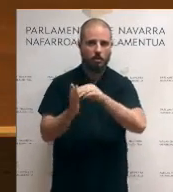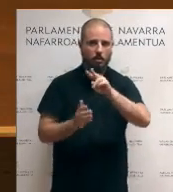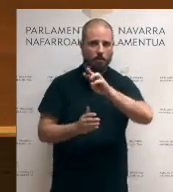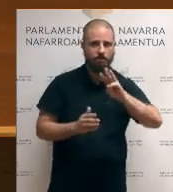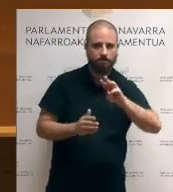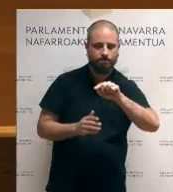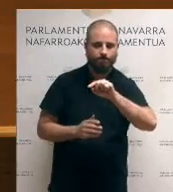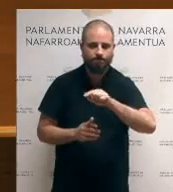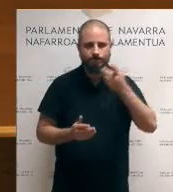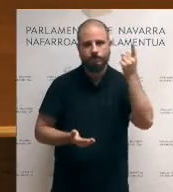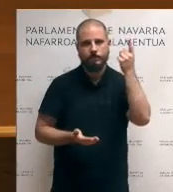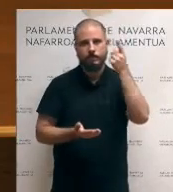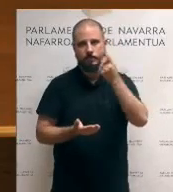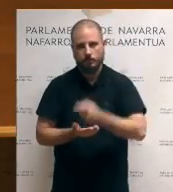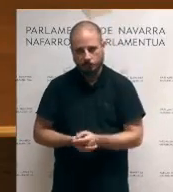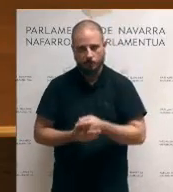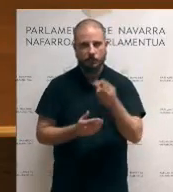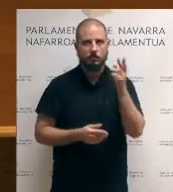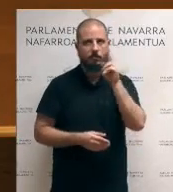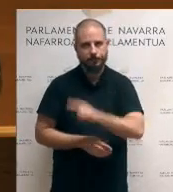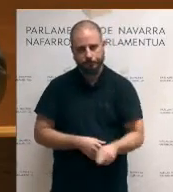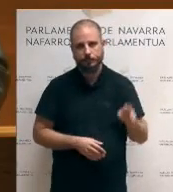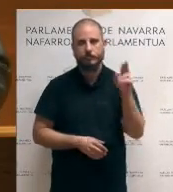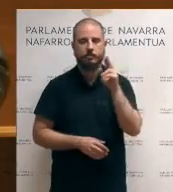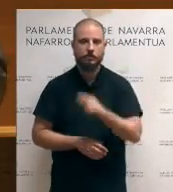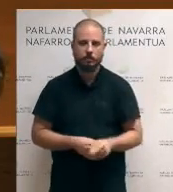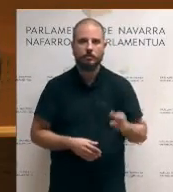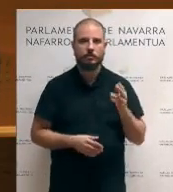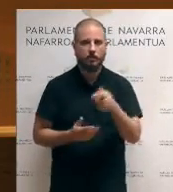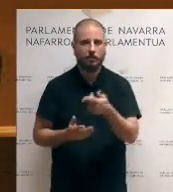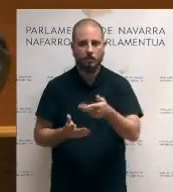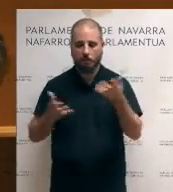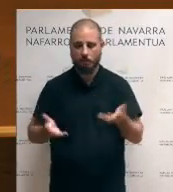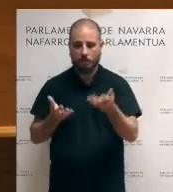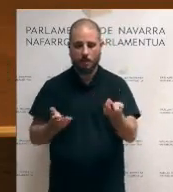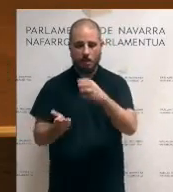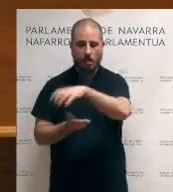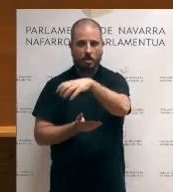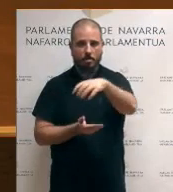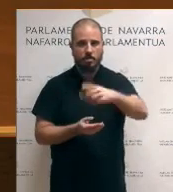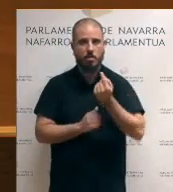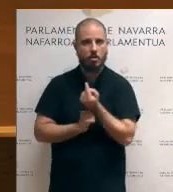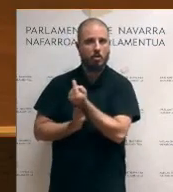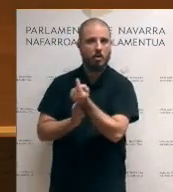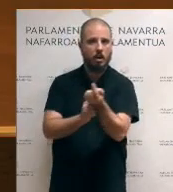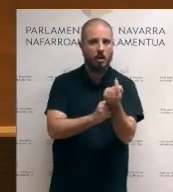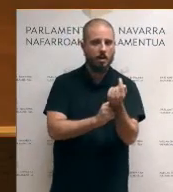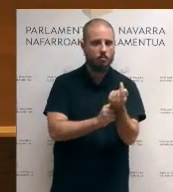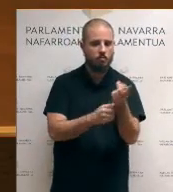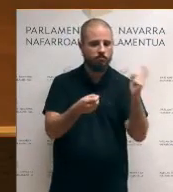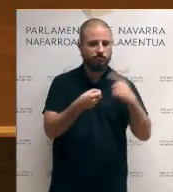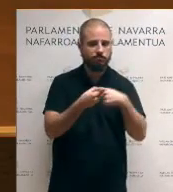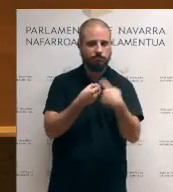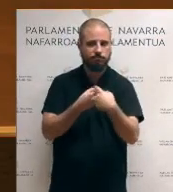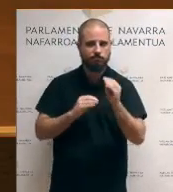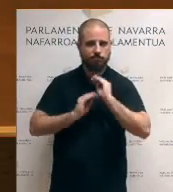señorías, otra vez vuelta la burra al trigo. En vez de propiciar que cada centro estableciese de forma participada, teniendo